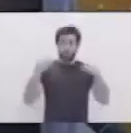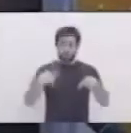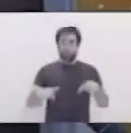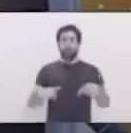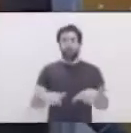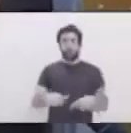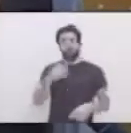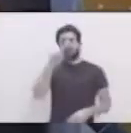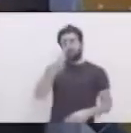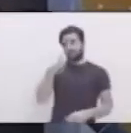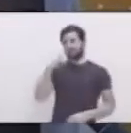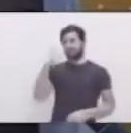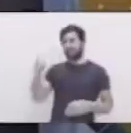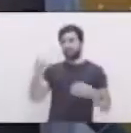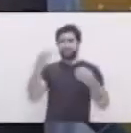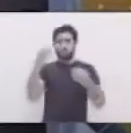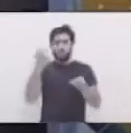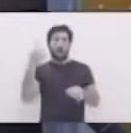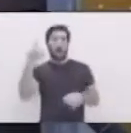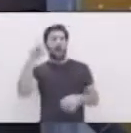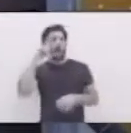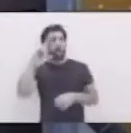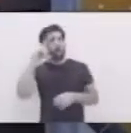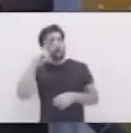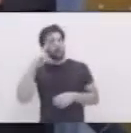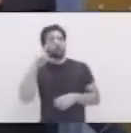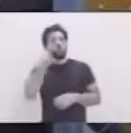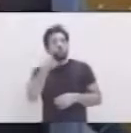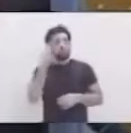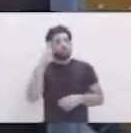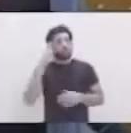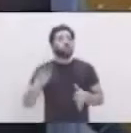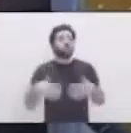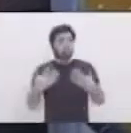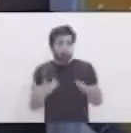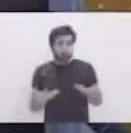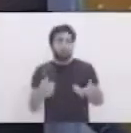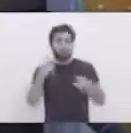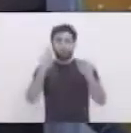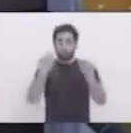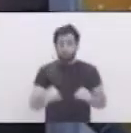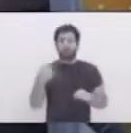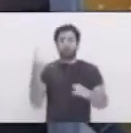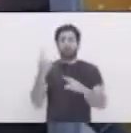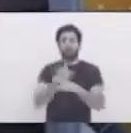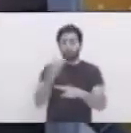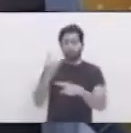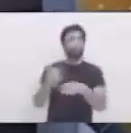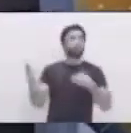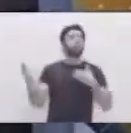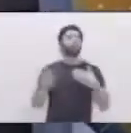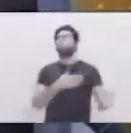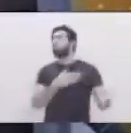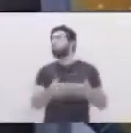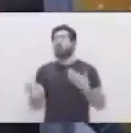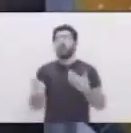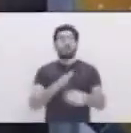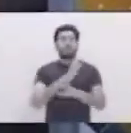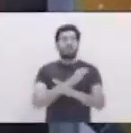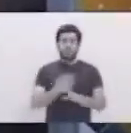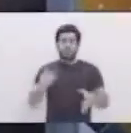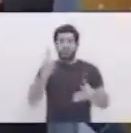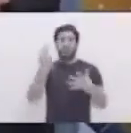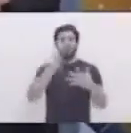nuestra hoja de color amarillo. Recuerden que ustedes pueden utilizar los materiales que tengan en casa. En este caso estoy utilizando